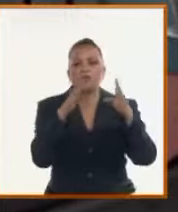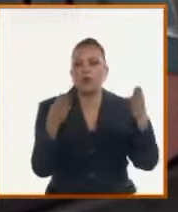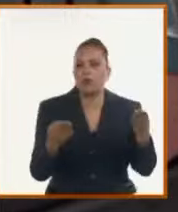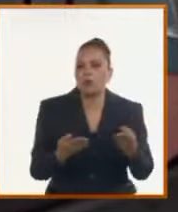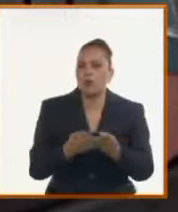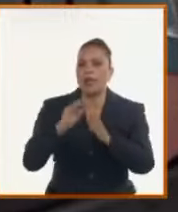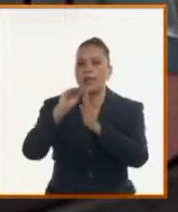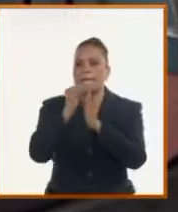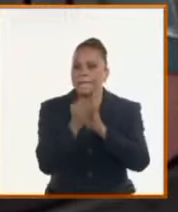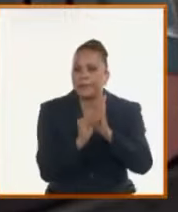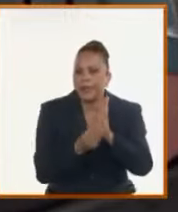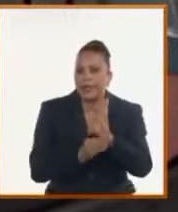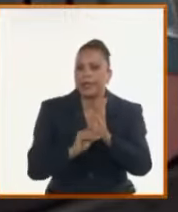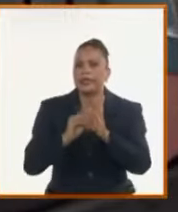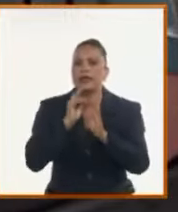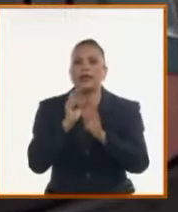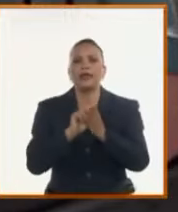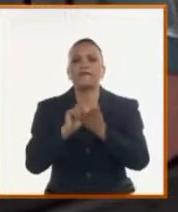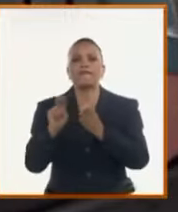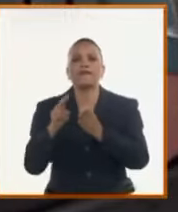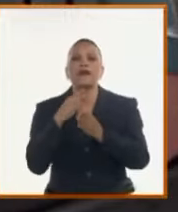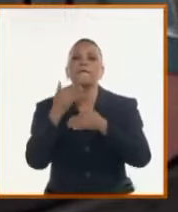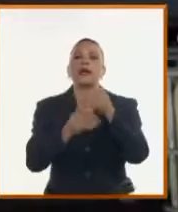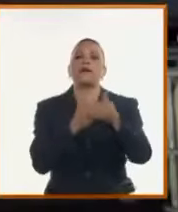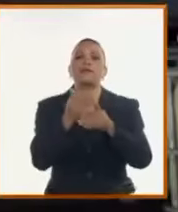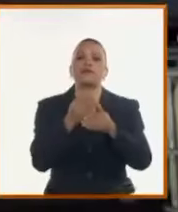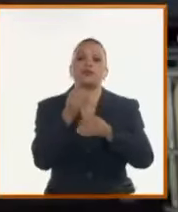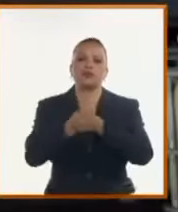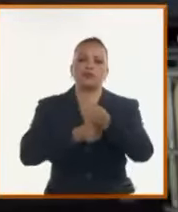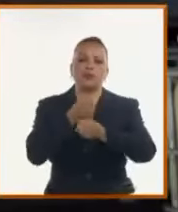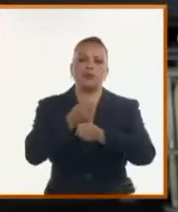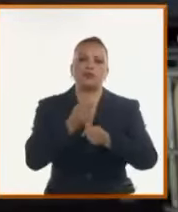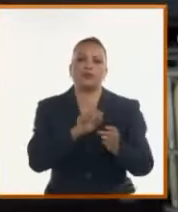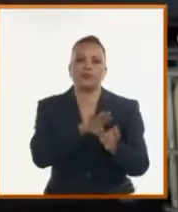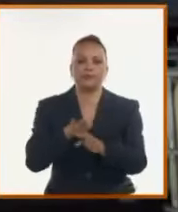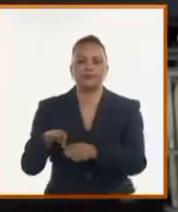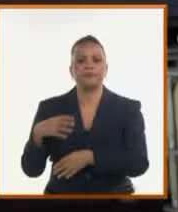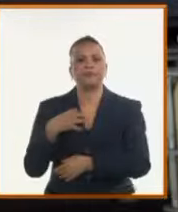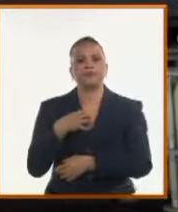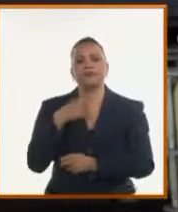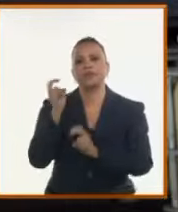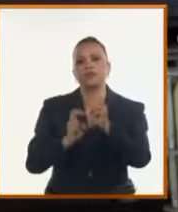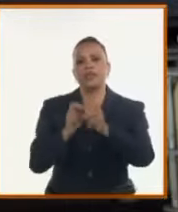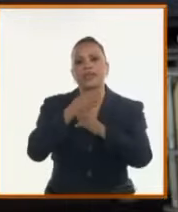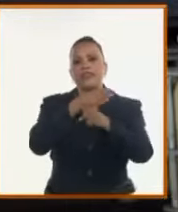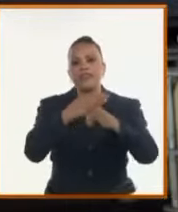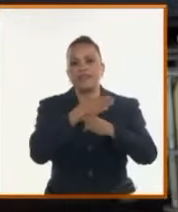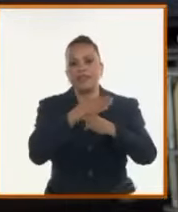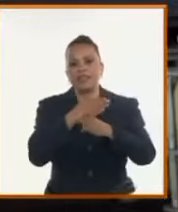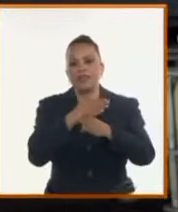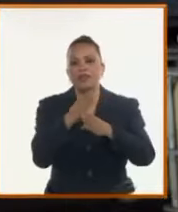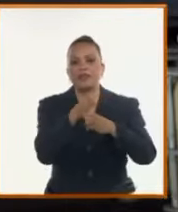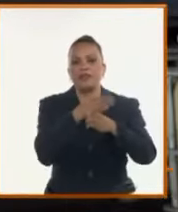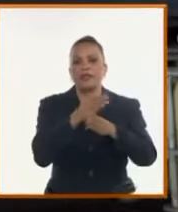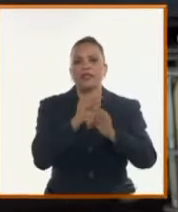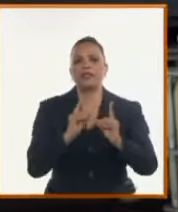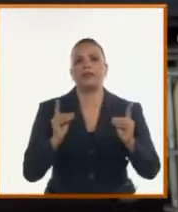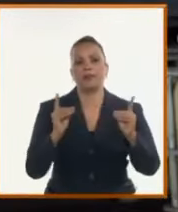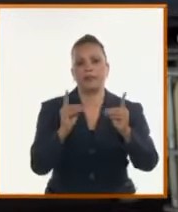las piezas que van a ser destinadas a este proceso de fiabilidad nosotros tenemos el taller dividido en varios departamentos